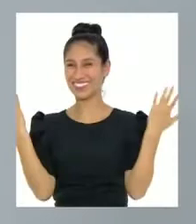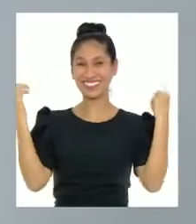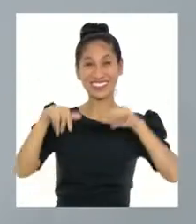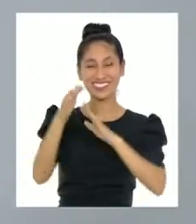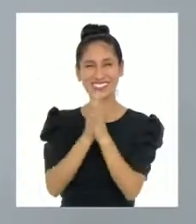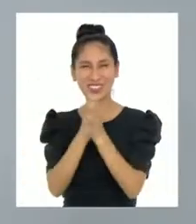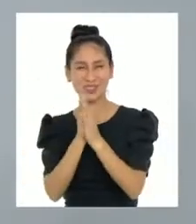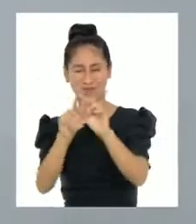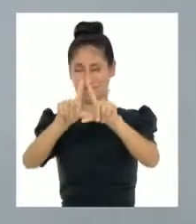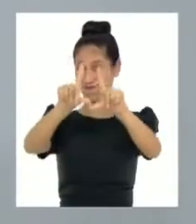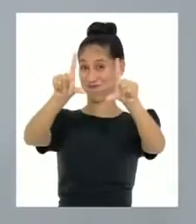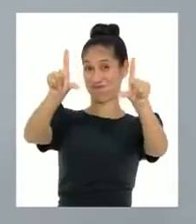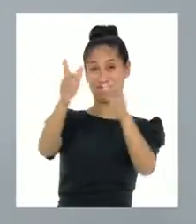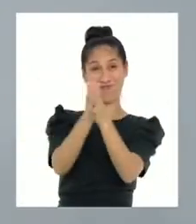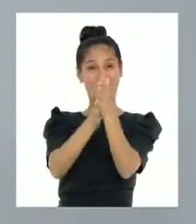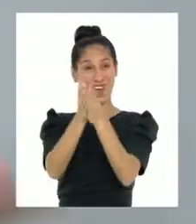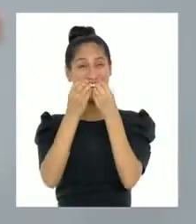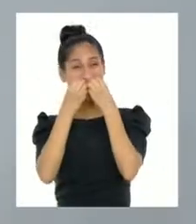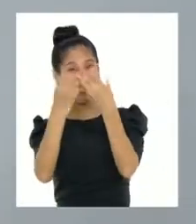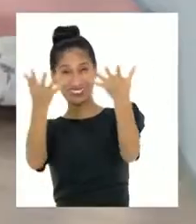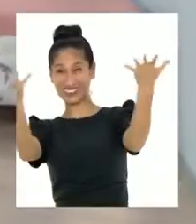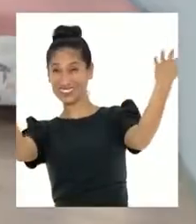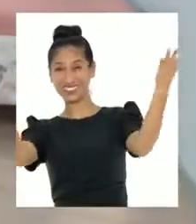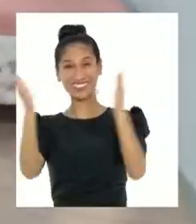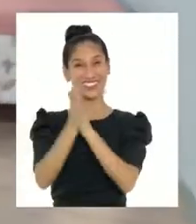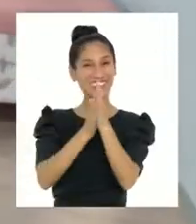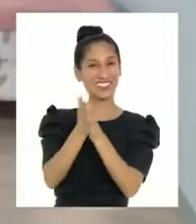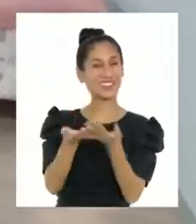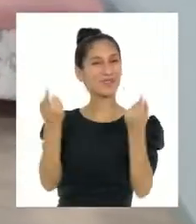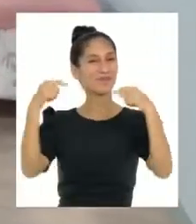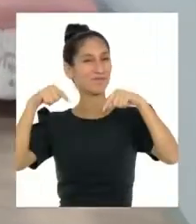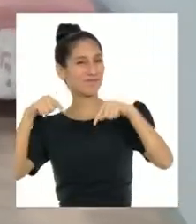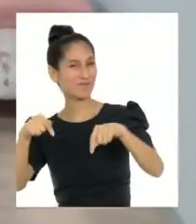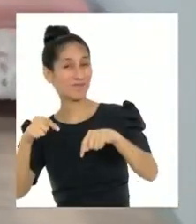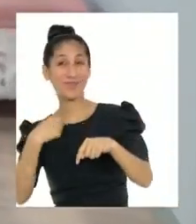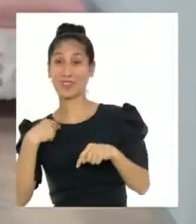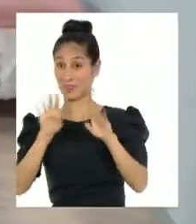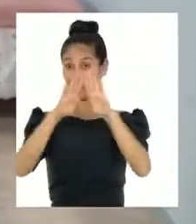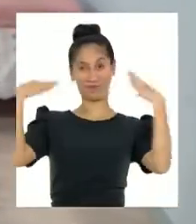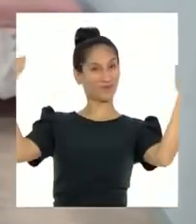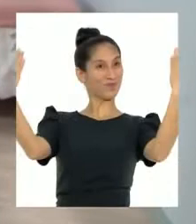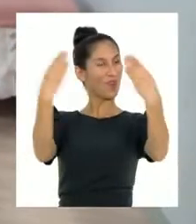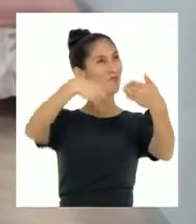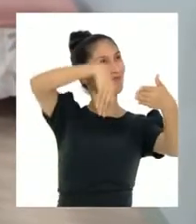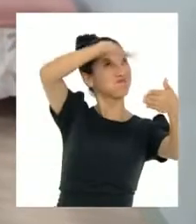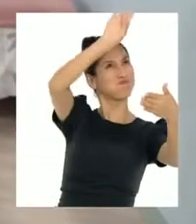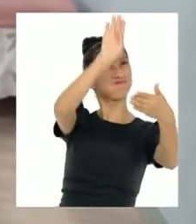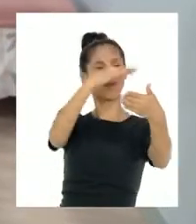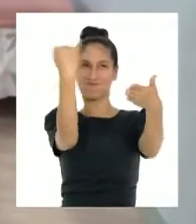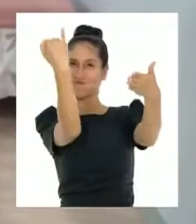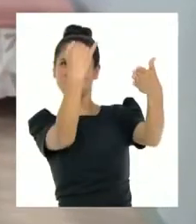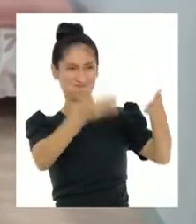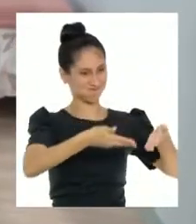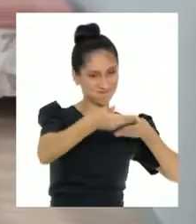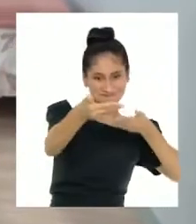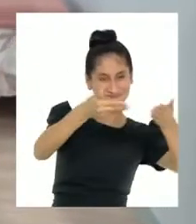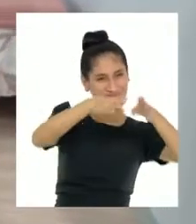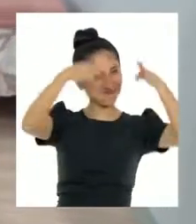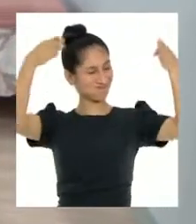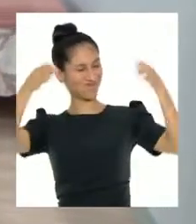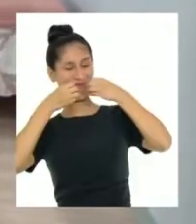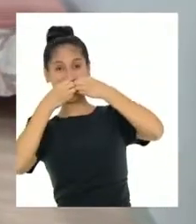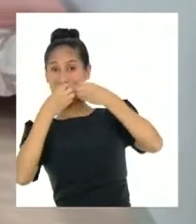Esto está quedando cada vez mejor. Poder decorar nuestro espacio es una gran forma de